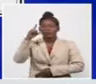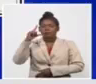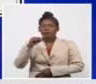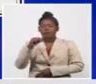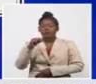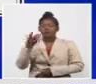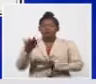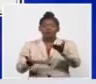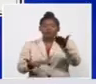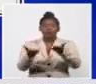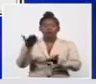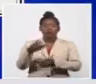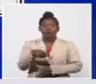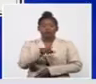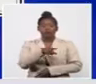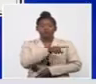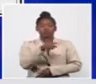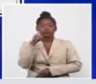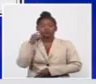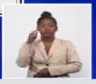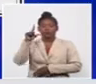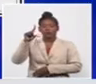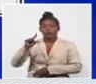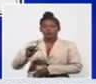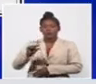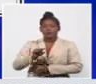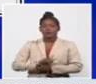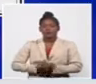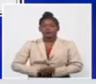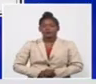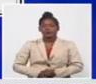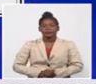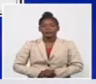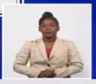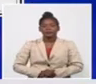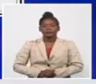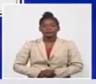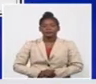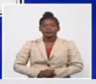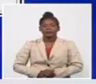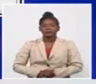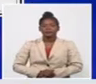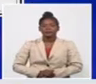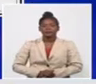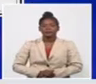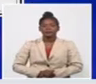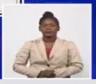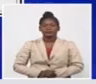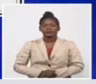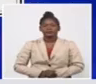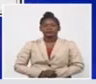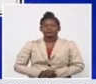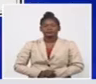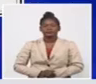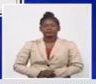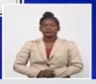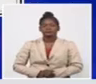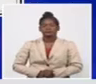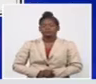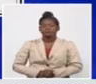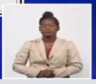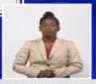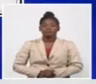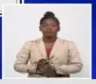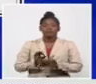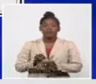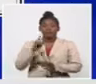con lo que ha ocurrido en los últimos 6 días, que de todas formas, esa